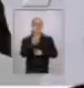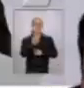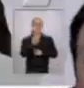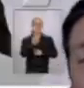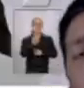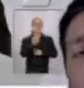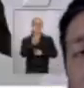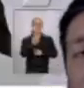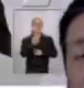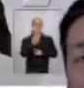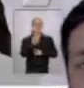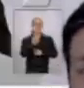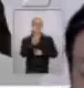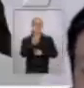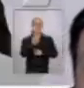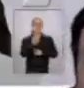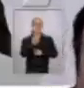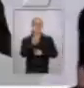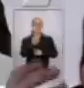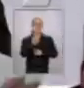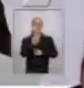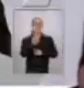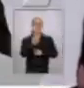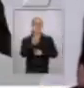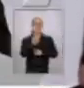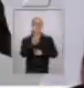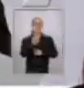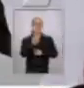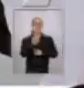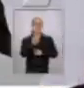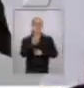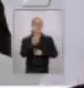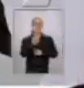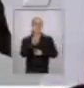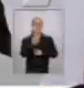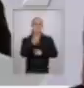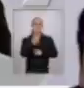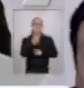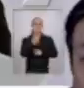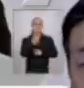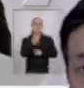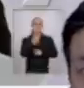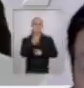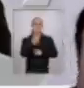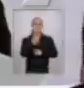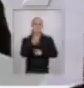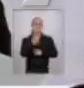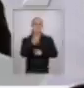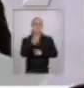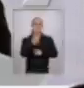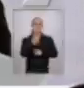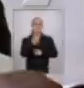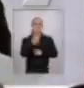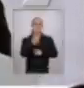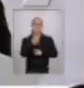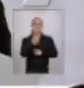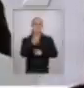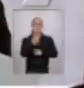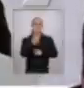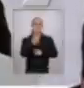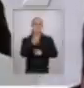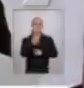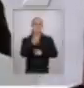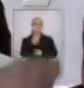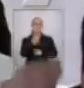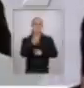debate, pues es ultraderechista, tiene nexos con Enrique Peña Nieto y por supuesto detesta a